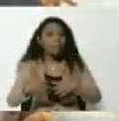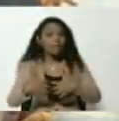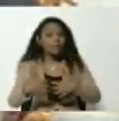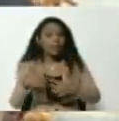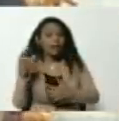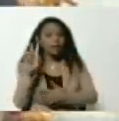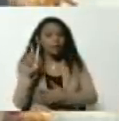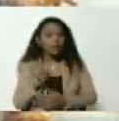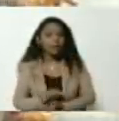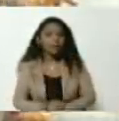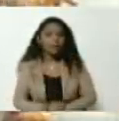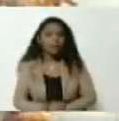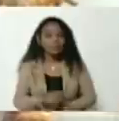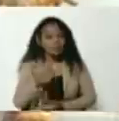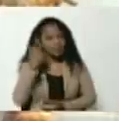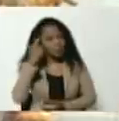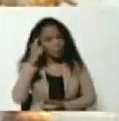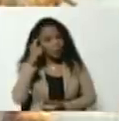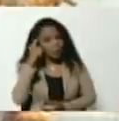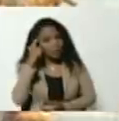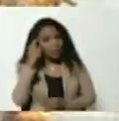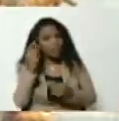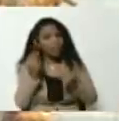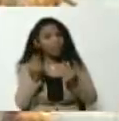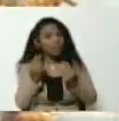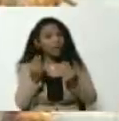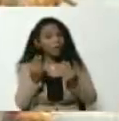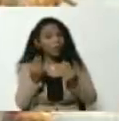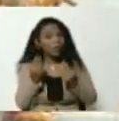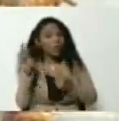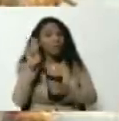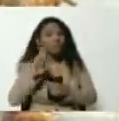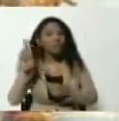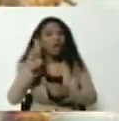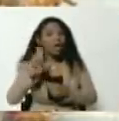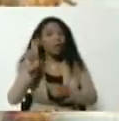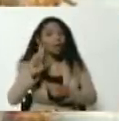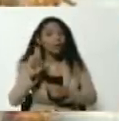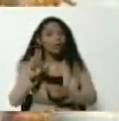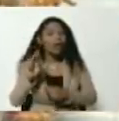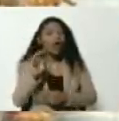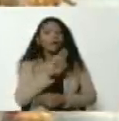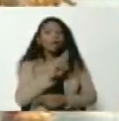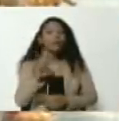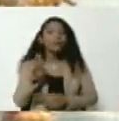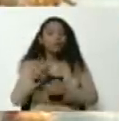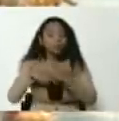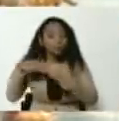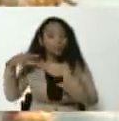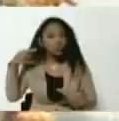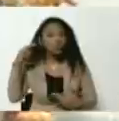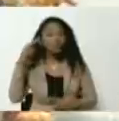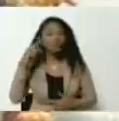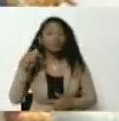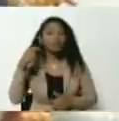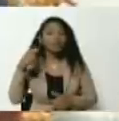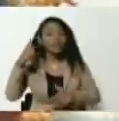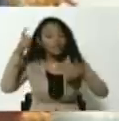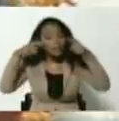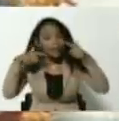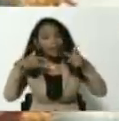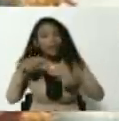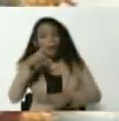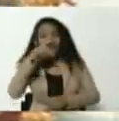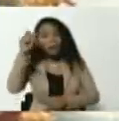¿Se acuerdan? Dinero que utilizaba la Revolución Bolivariana, el gobierno bolivariano de Hugo Chávez y de